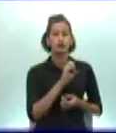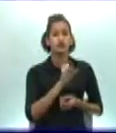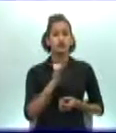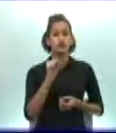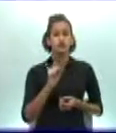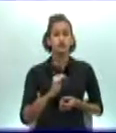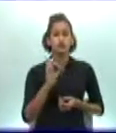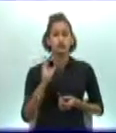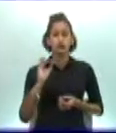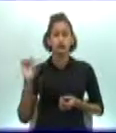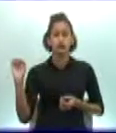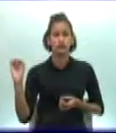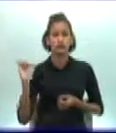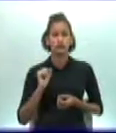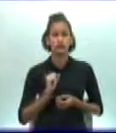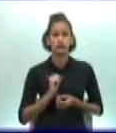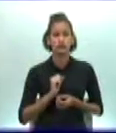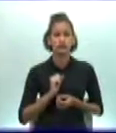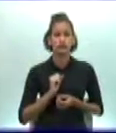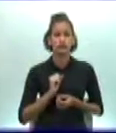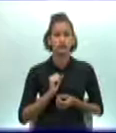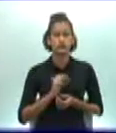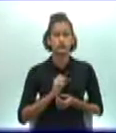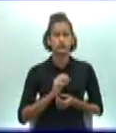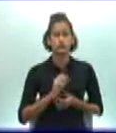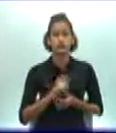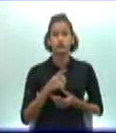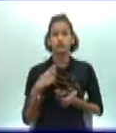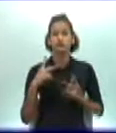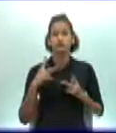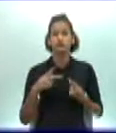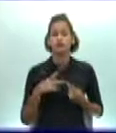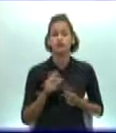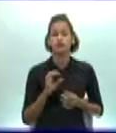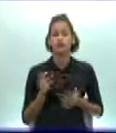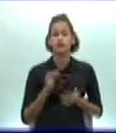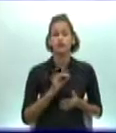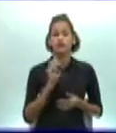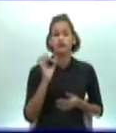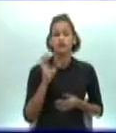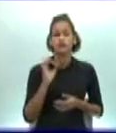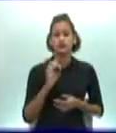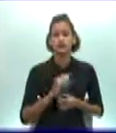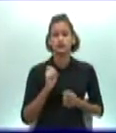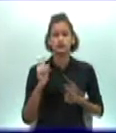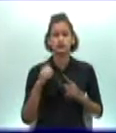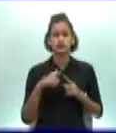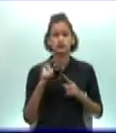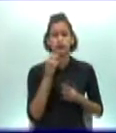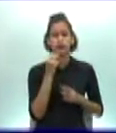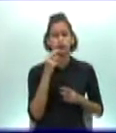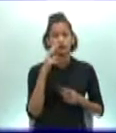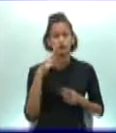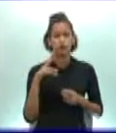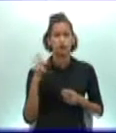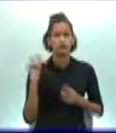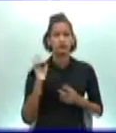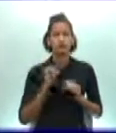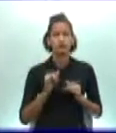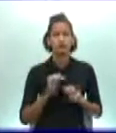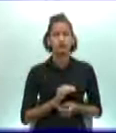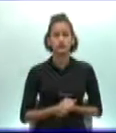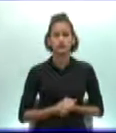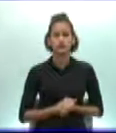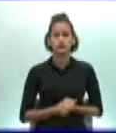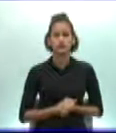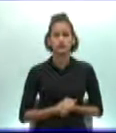y oeste. Les repito que en la página 15 del libro de texto ustedes pueden encontrar esta información.